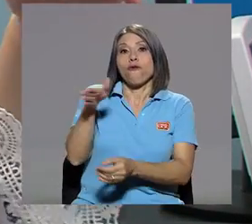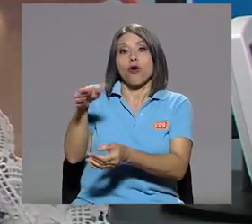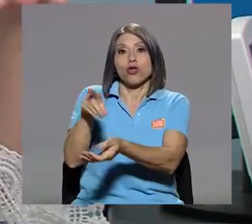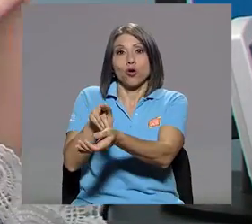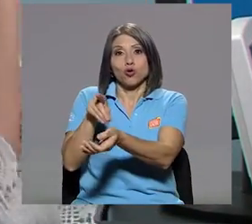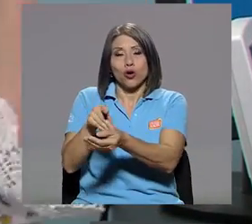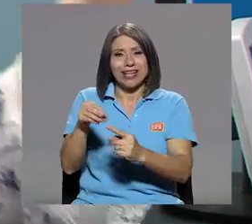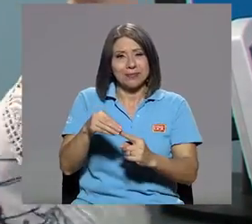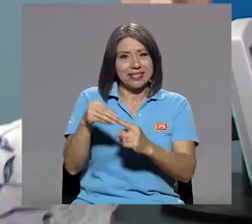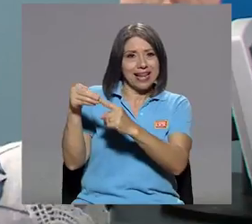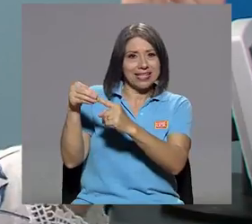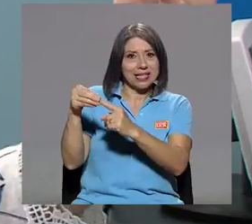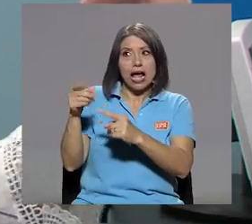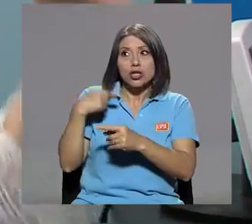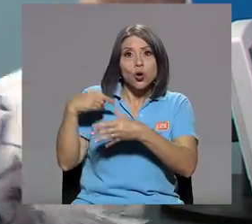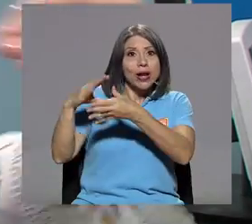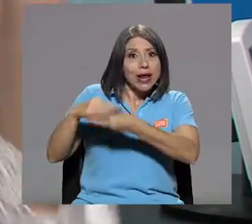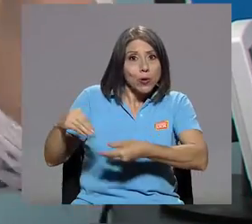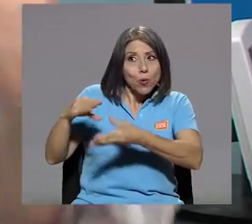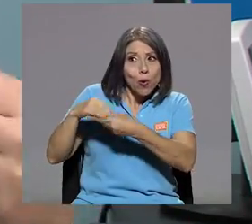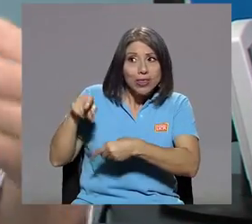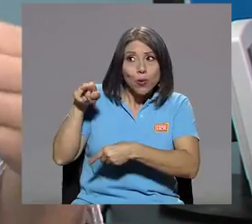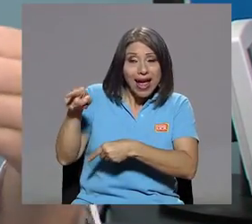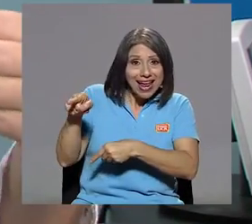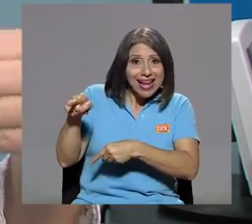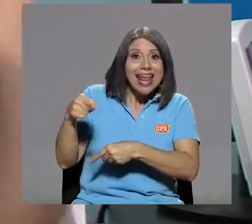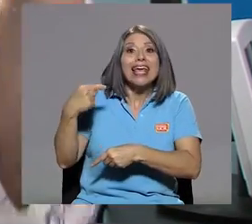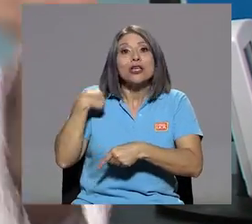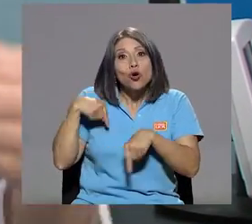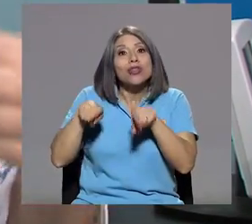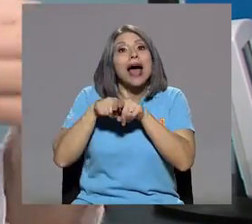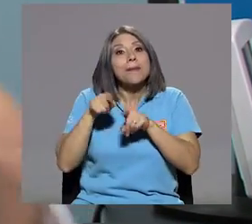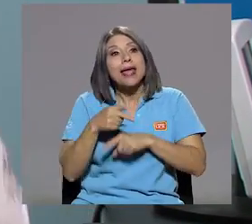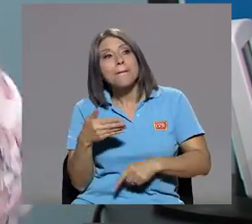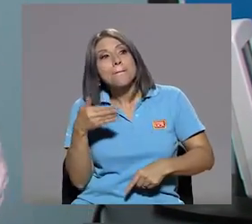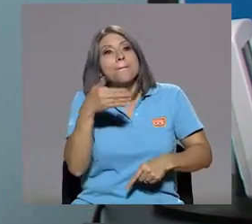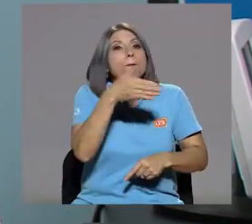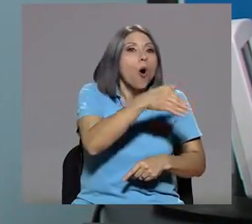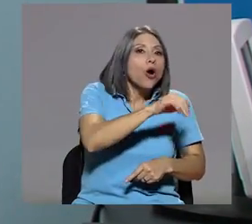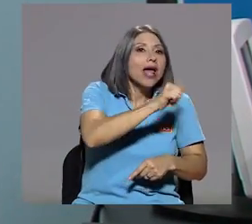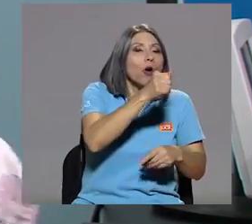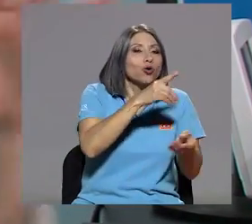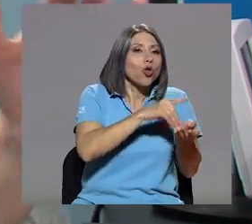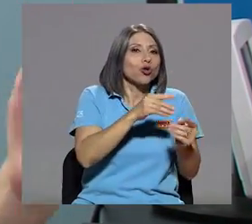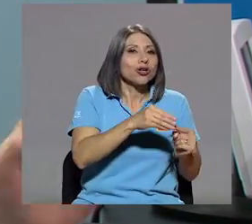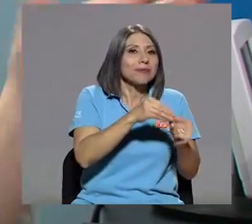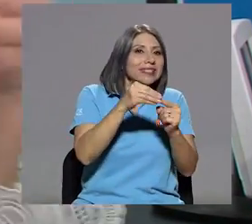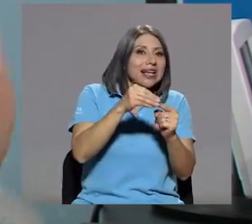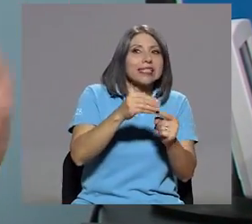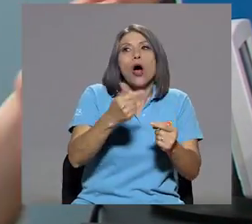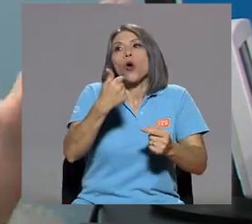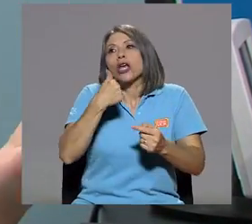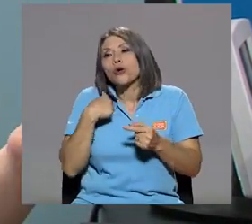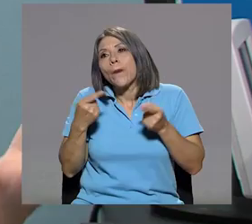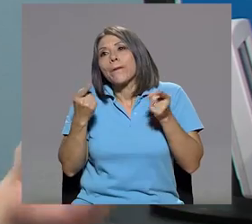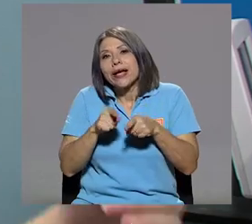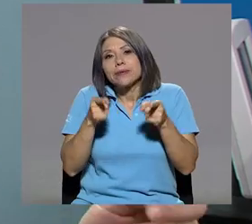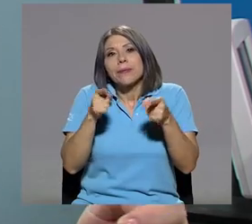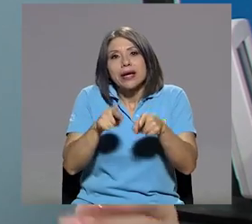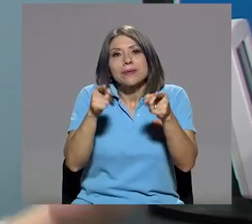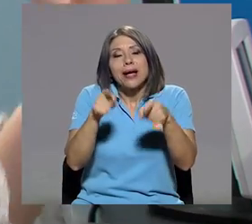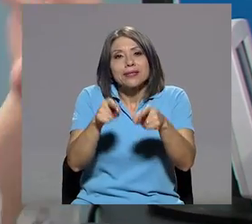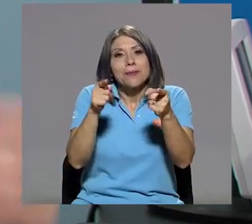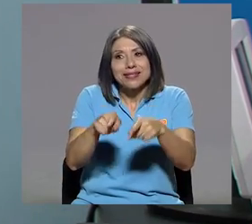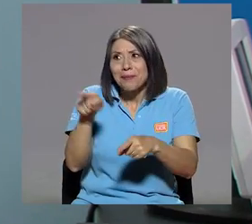pero contarle que yo además voy a donde un especialista para otra cosa o que yo sufro de esto y lo otro, ¿verdad? Por aquello que no lo tengan